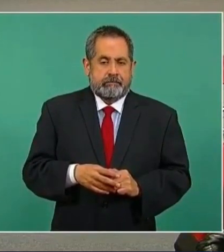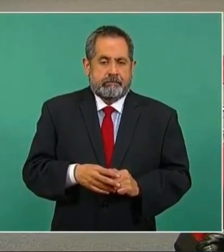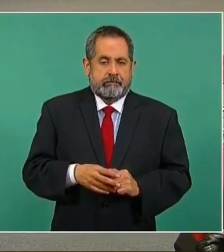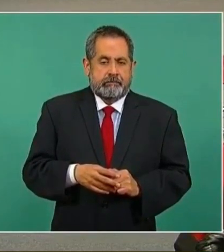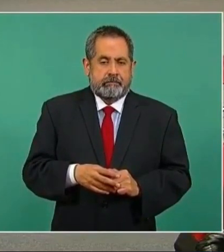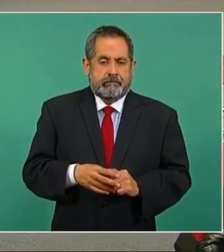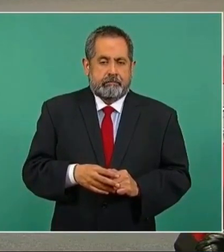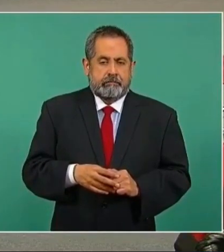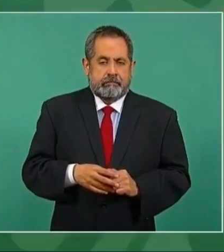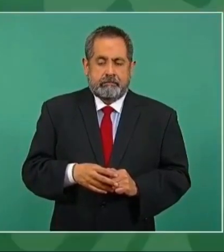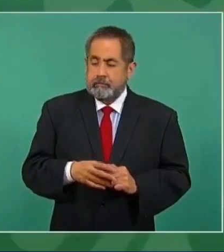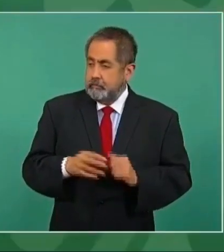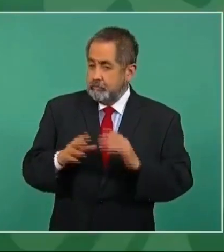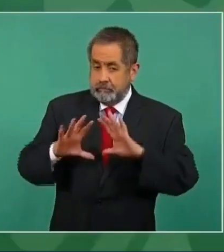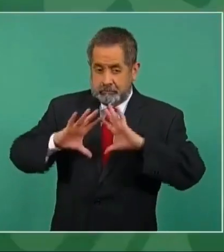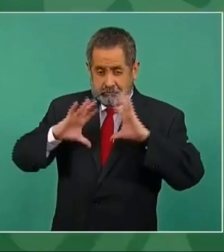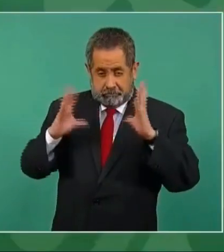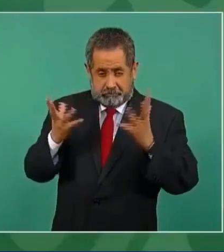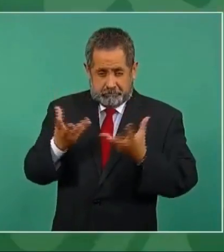De todo,